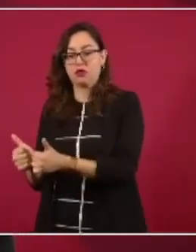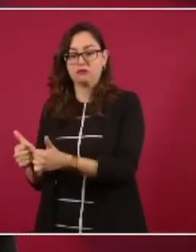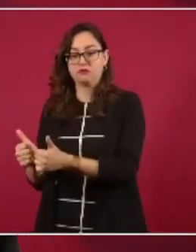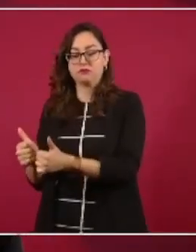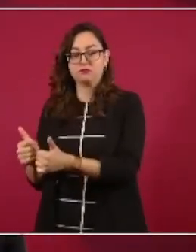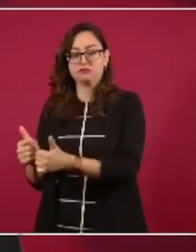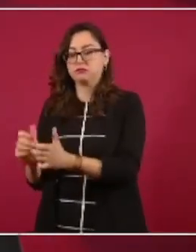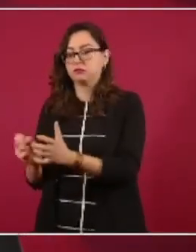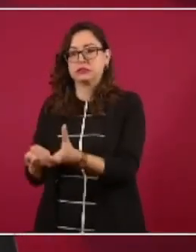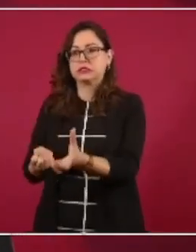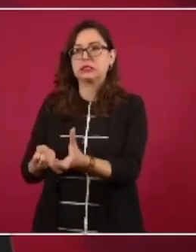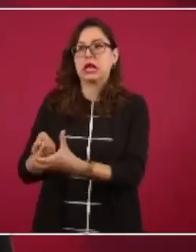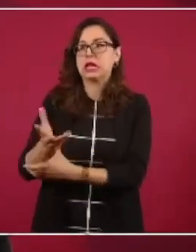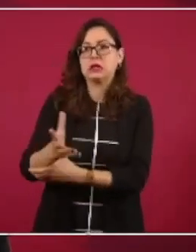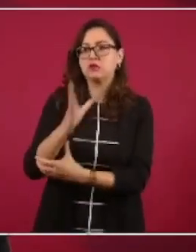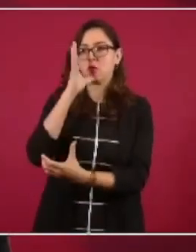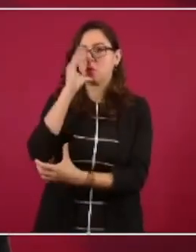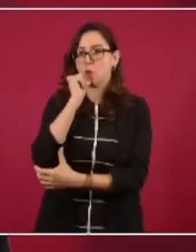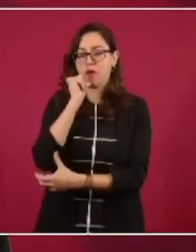Nacional.